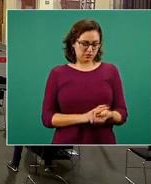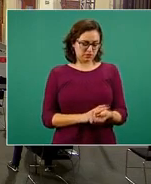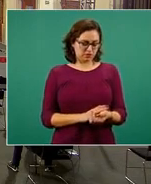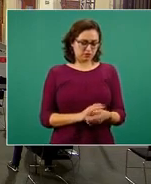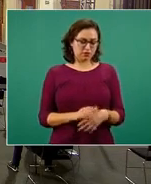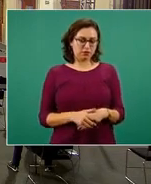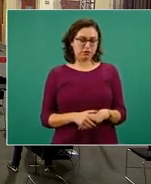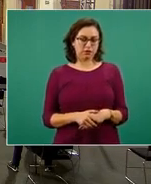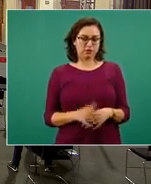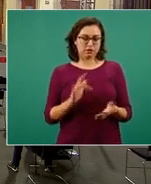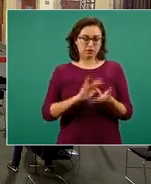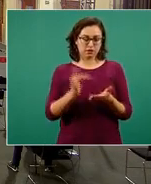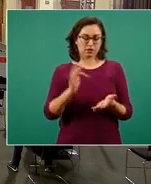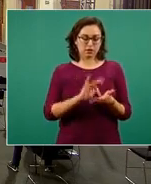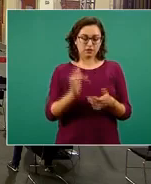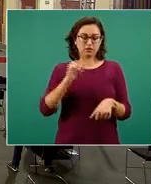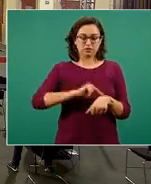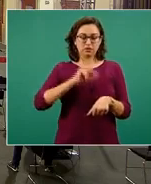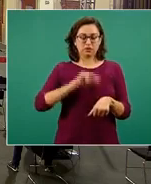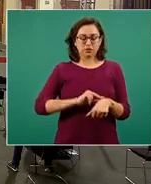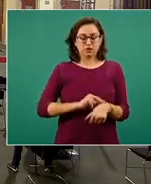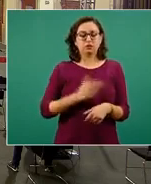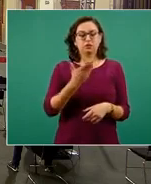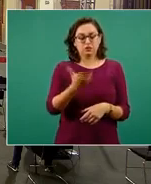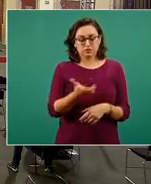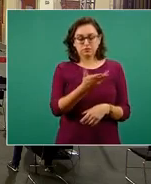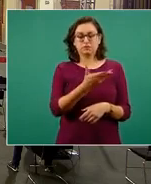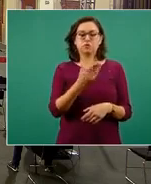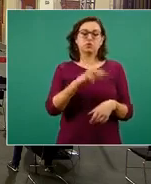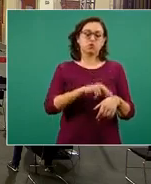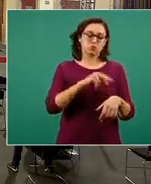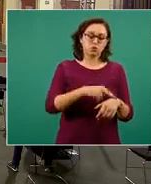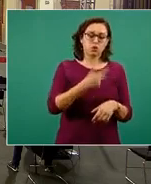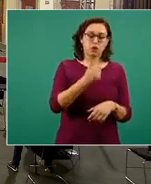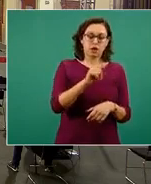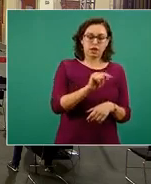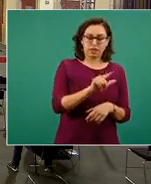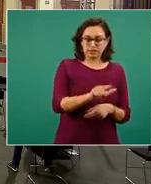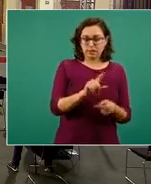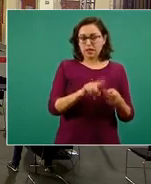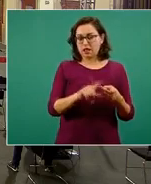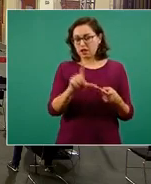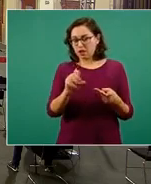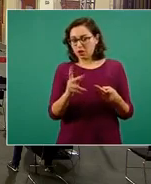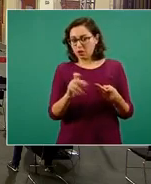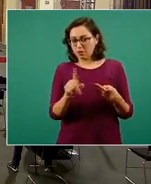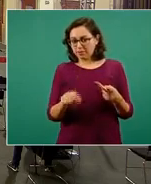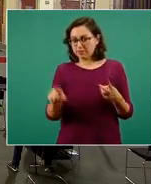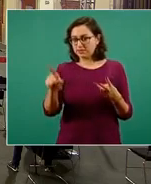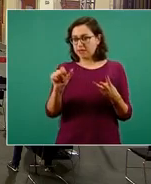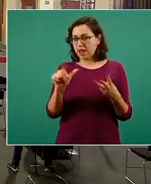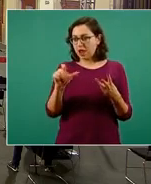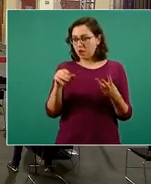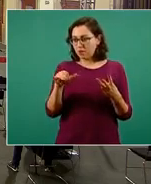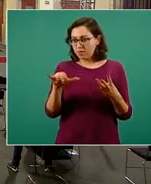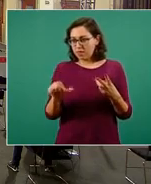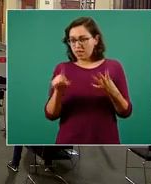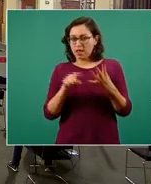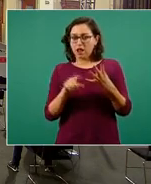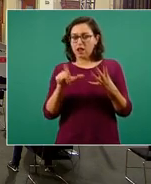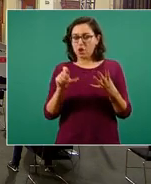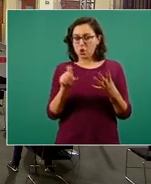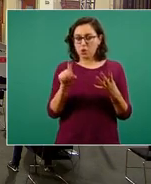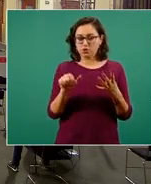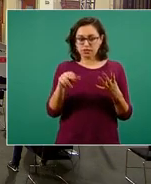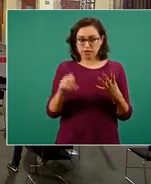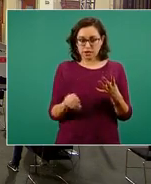Sí, gracias, doctor. Buenas noches, doctor Hugo López-Gatell, doctora Oliva López, doctor José Luis Salomía, doctor Javier Lozano, buenas noches, y